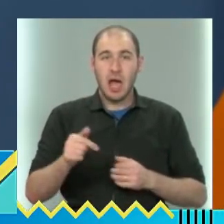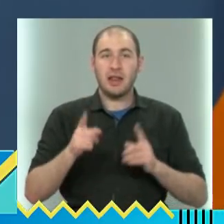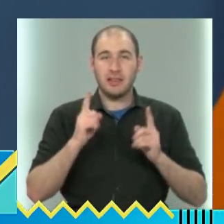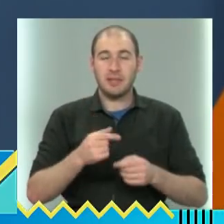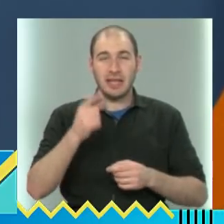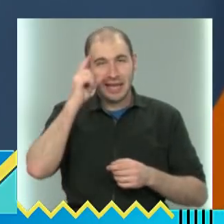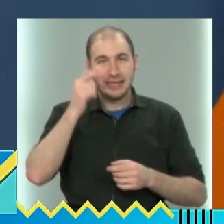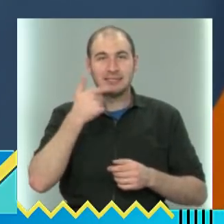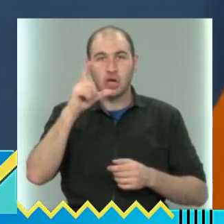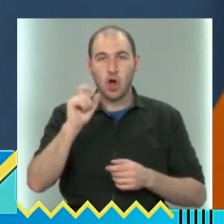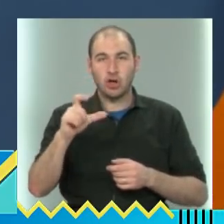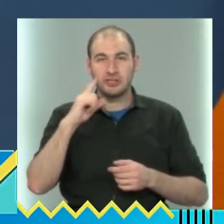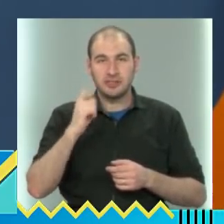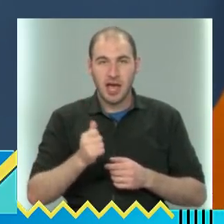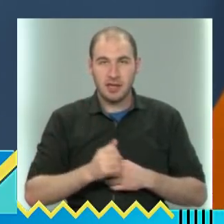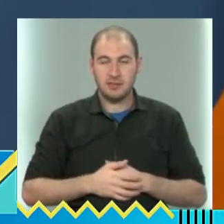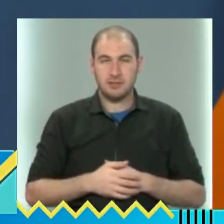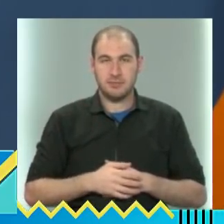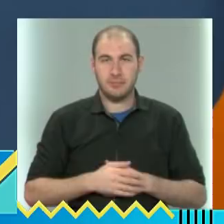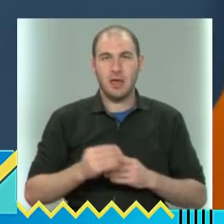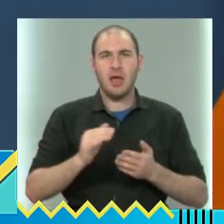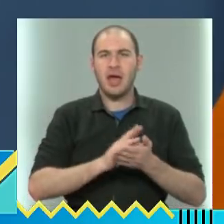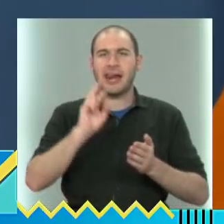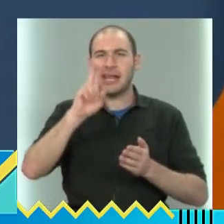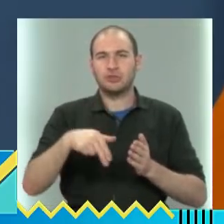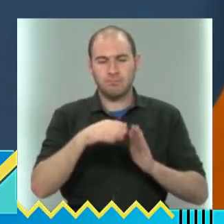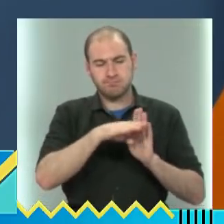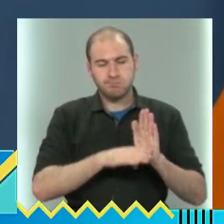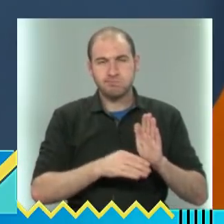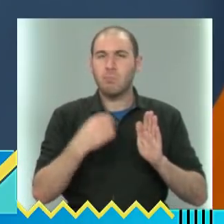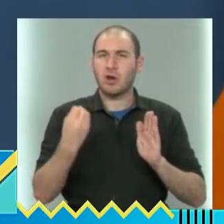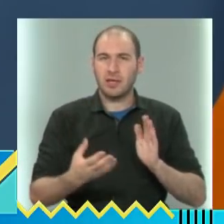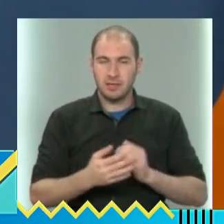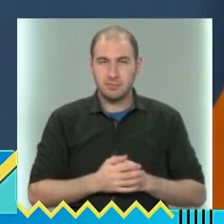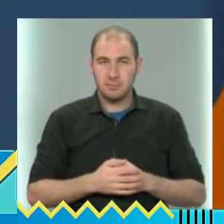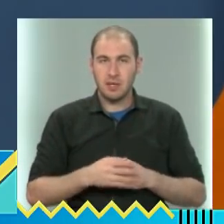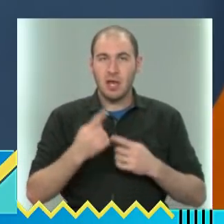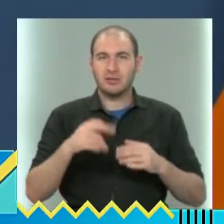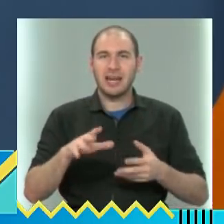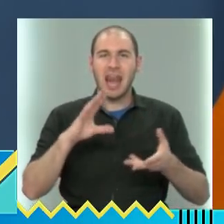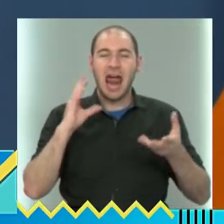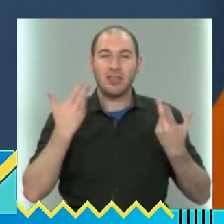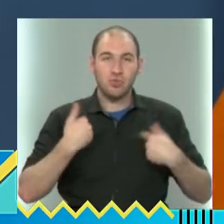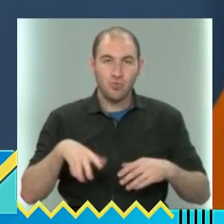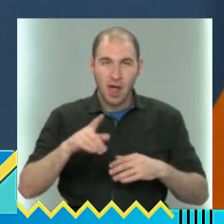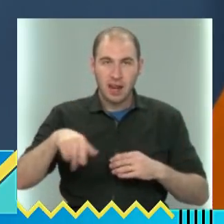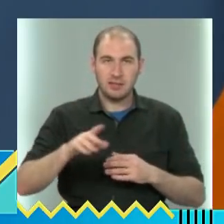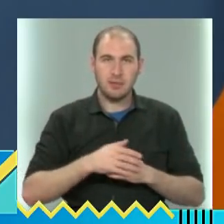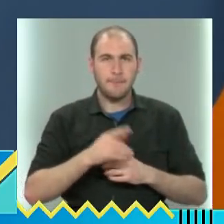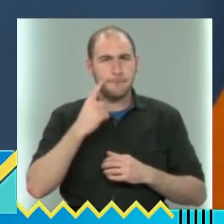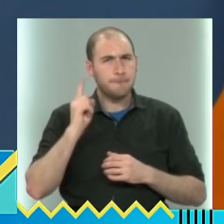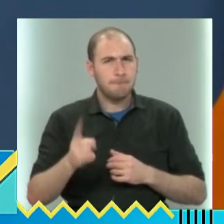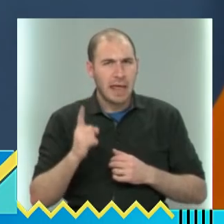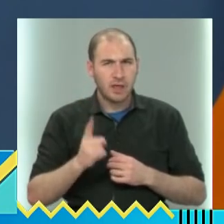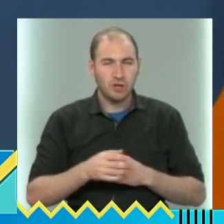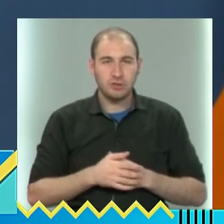de Escocia. Entonces, entre los motivos, principalmente el principal elemento del medio natural que corre